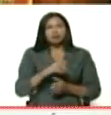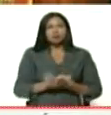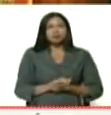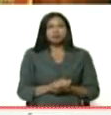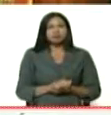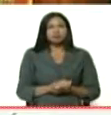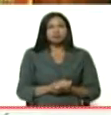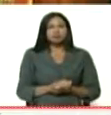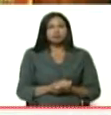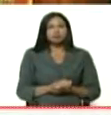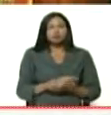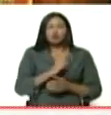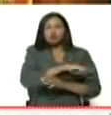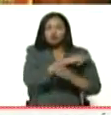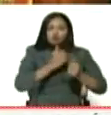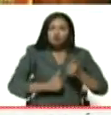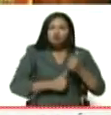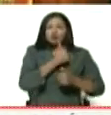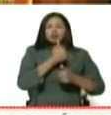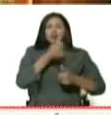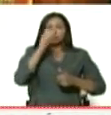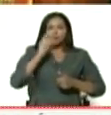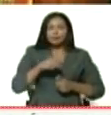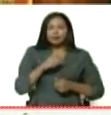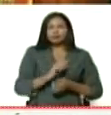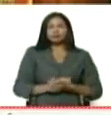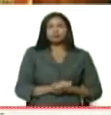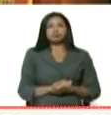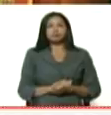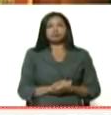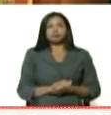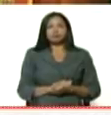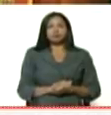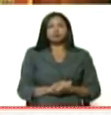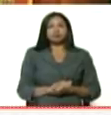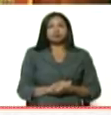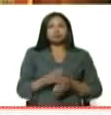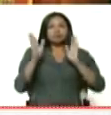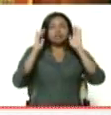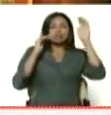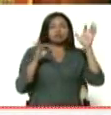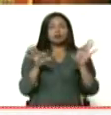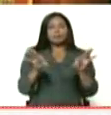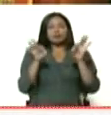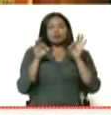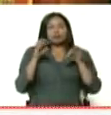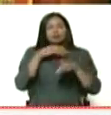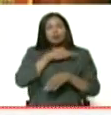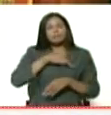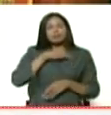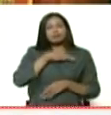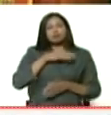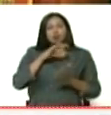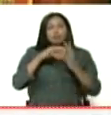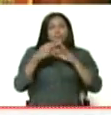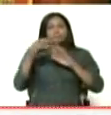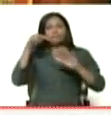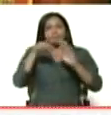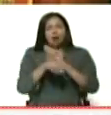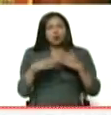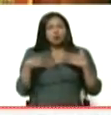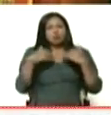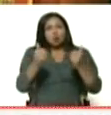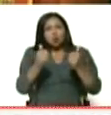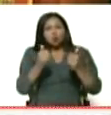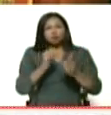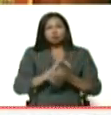la repotenciación y la atención especial de la misión Barrio Adentro Salud,